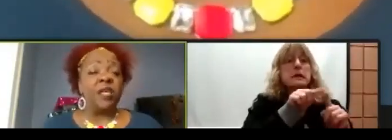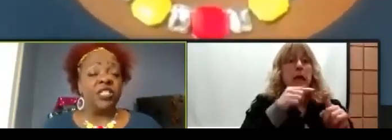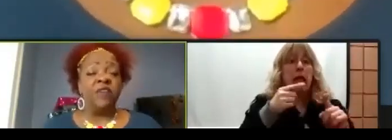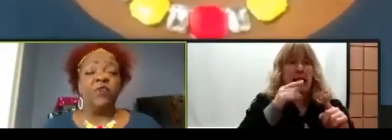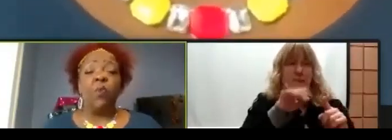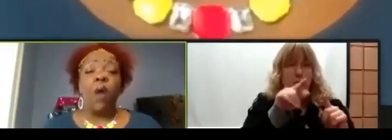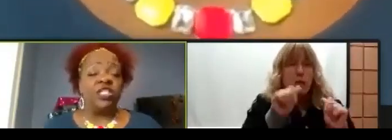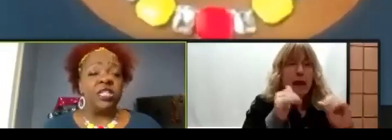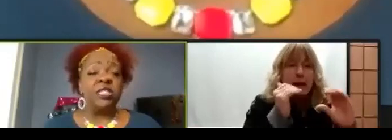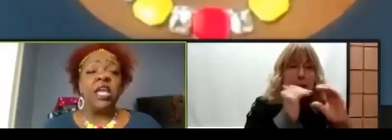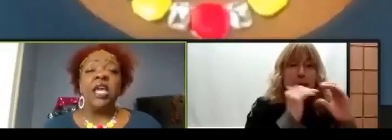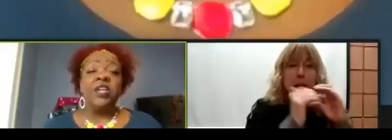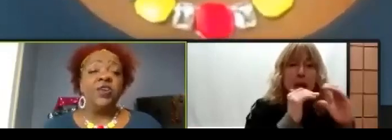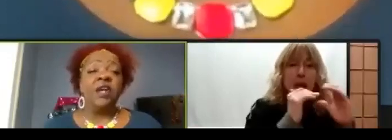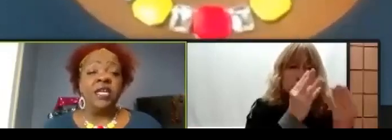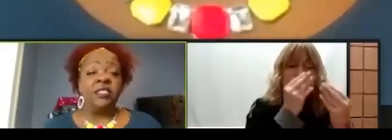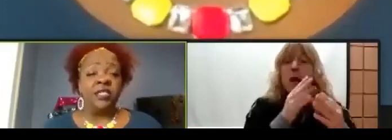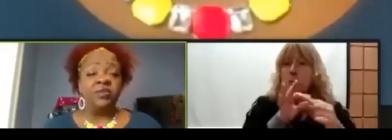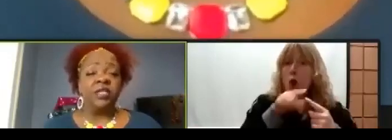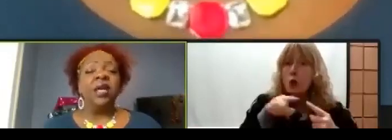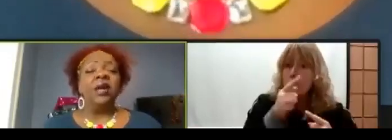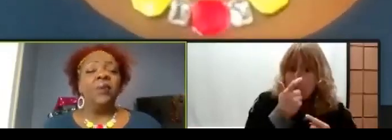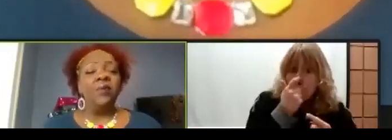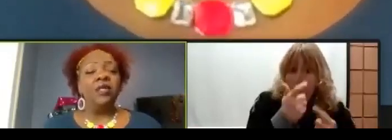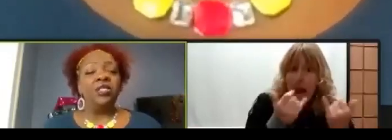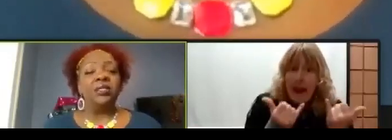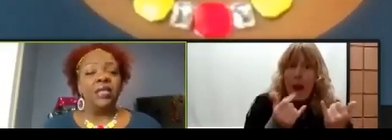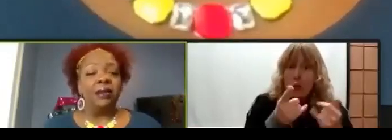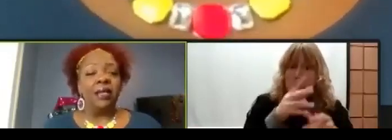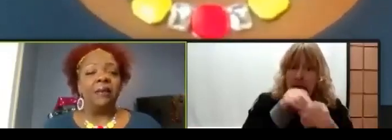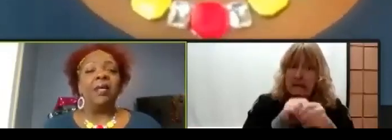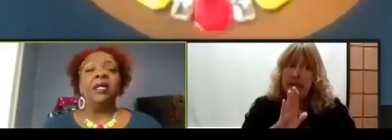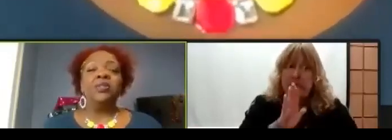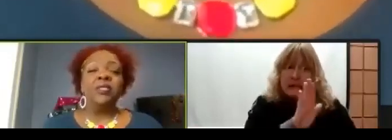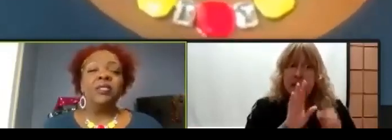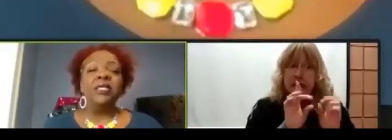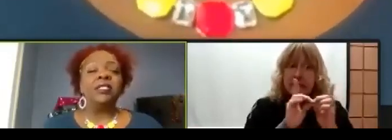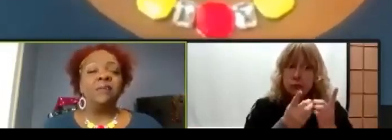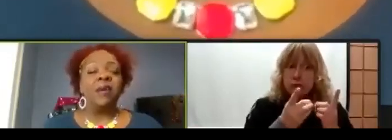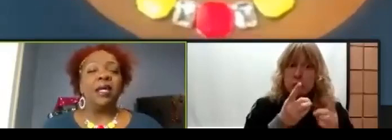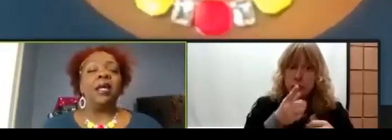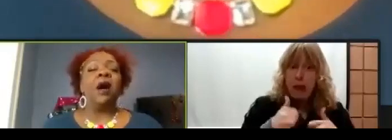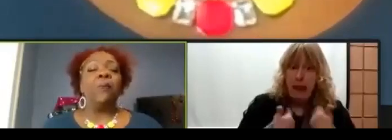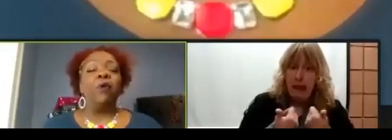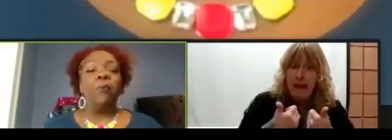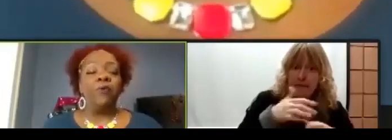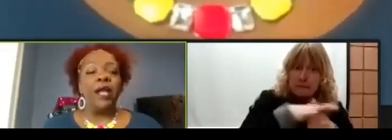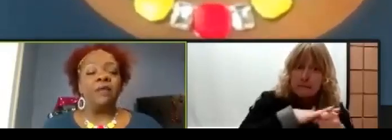estás en el estricto de él queremos que le digan a él que suelte dinero que apropia el dinero